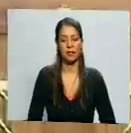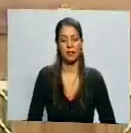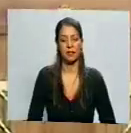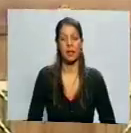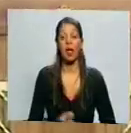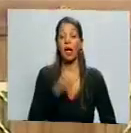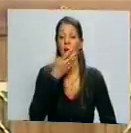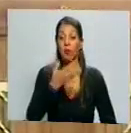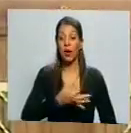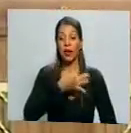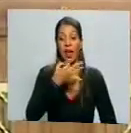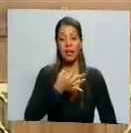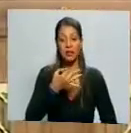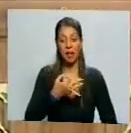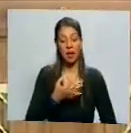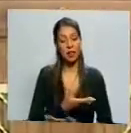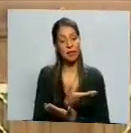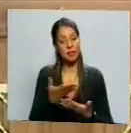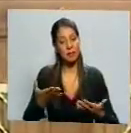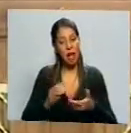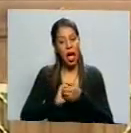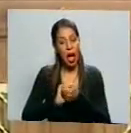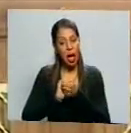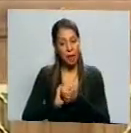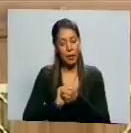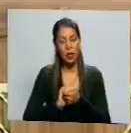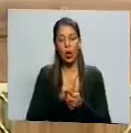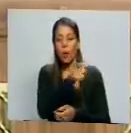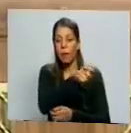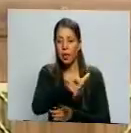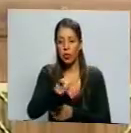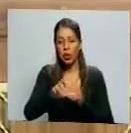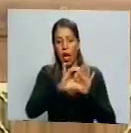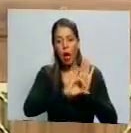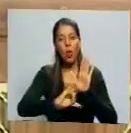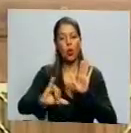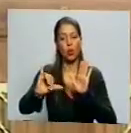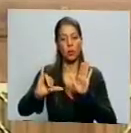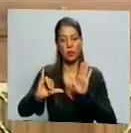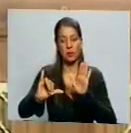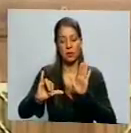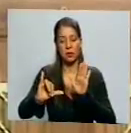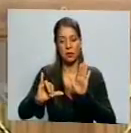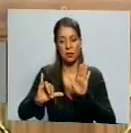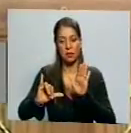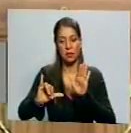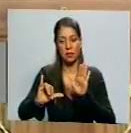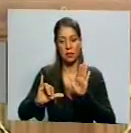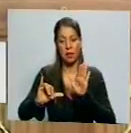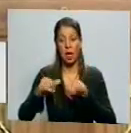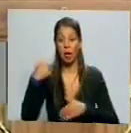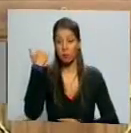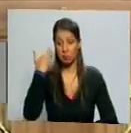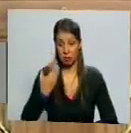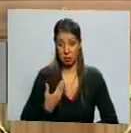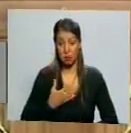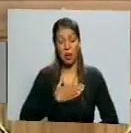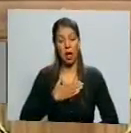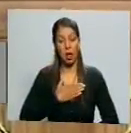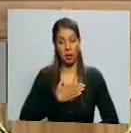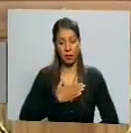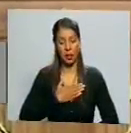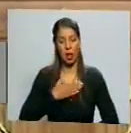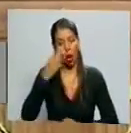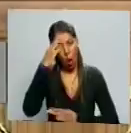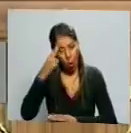No, buenas tardes, queridos compañeros constituyentes de nuestro país. Es para nosotros, para el gobierno bolivariano,